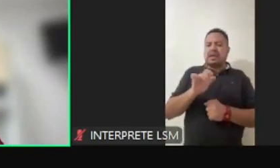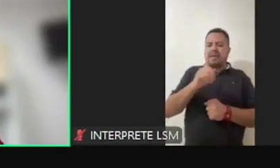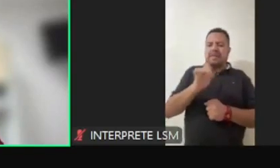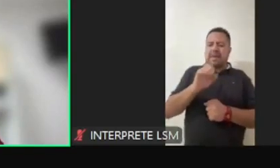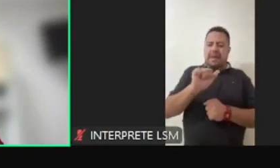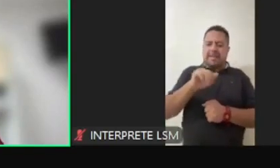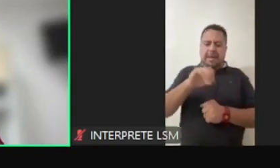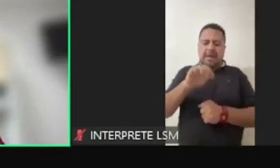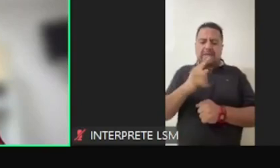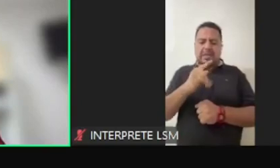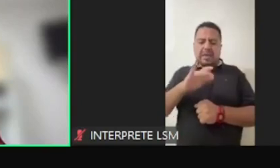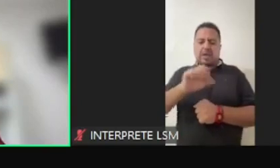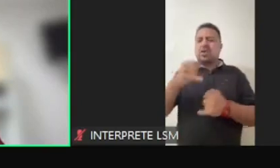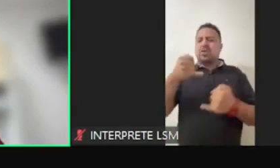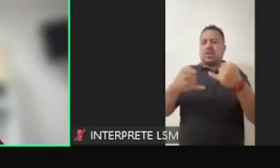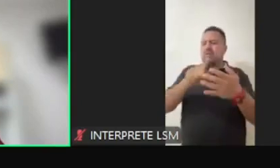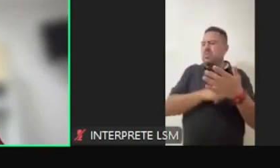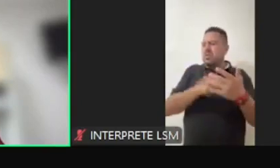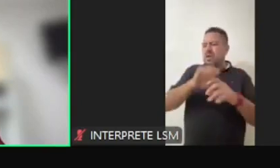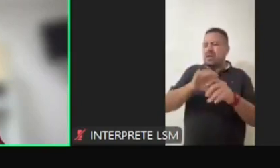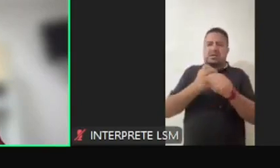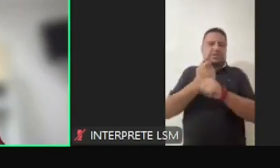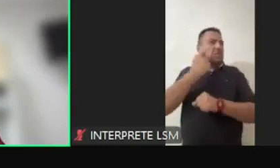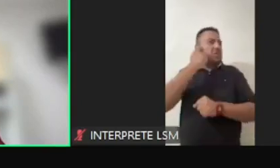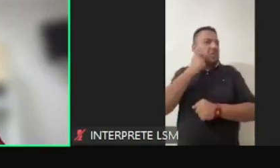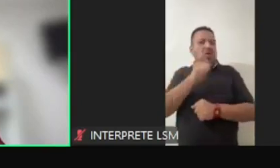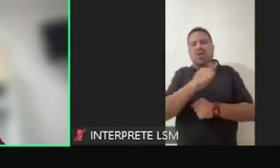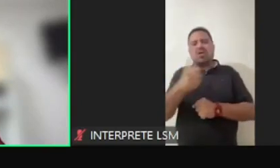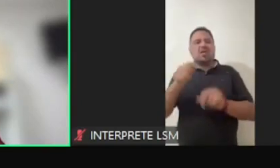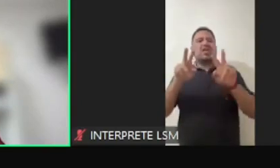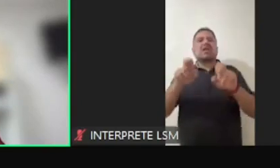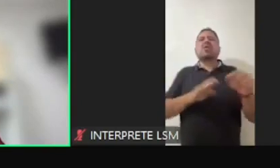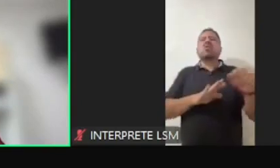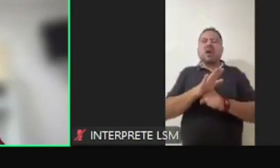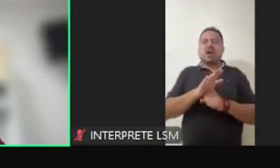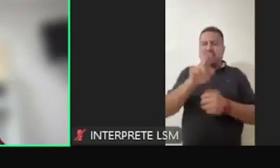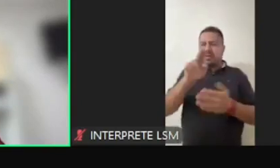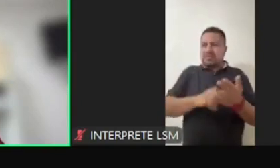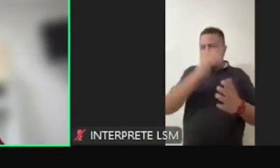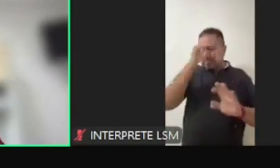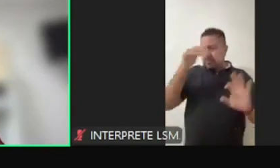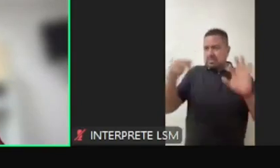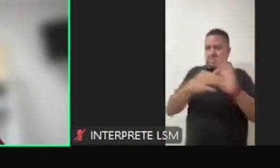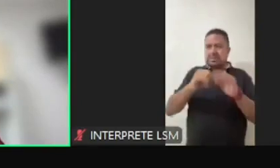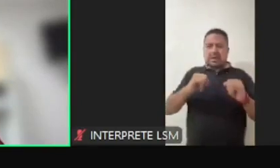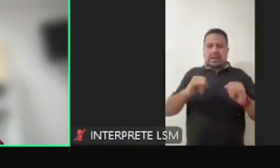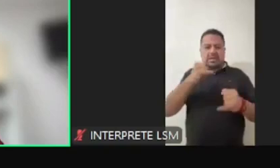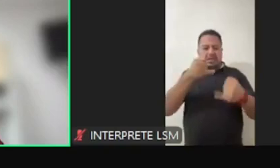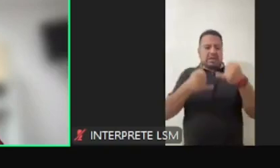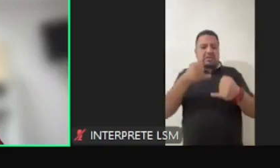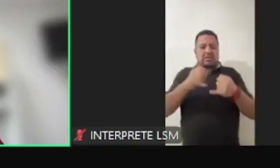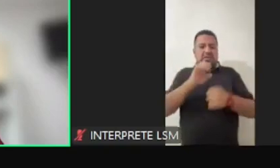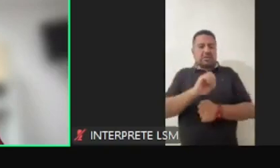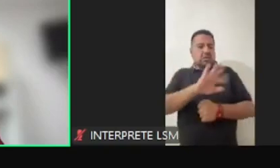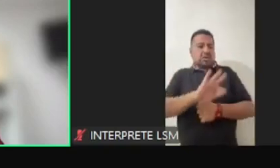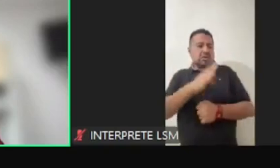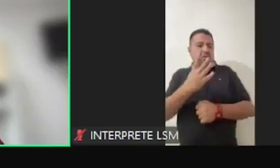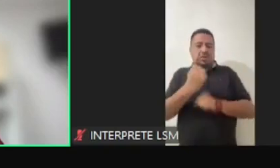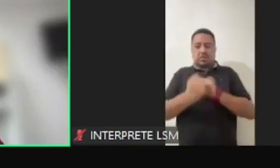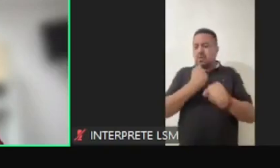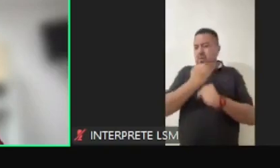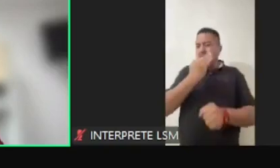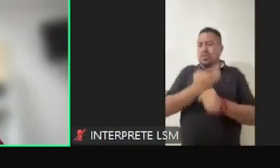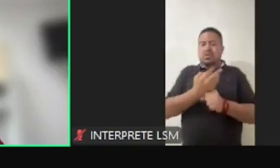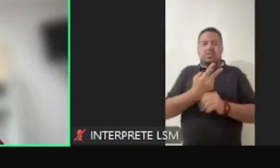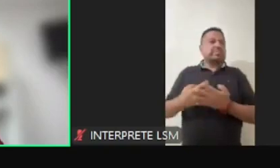Pérez y el tribunal electoral del Estado de Guerrero el siguiente asunto es el audo convenio tribunal 040 de este año los